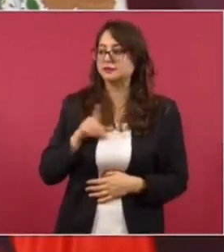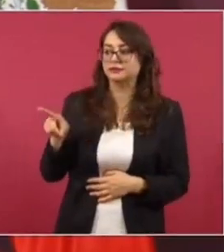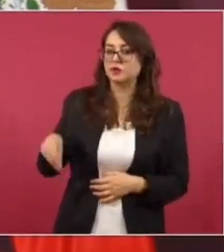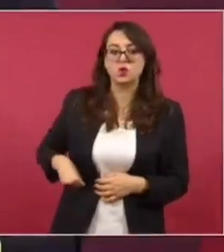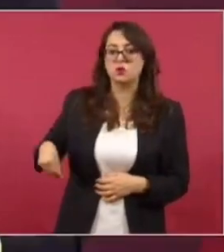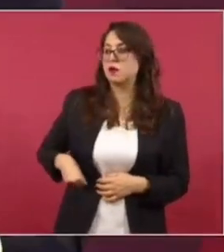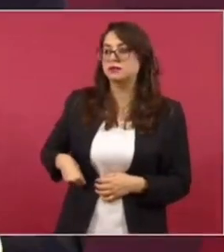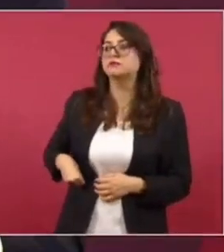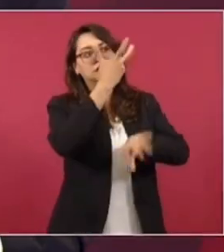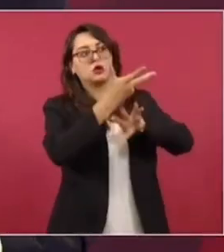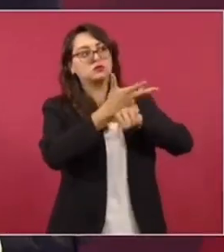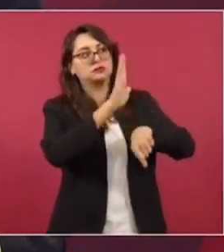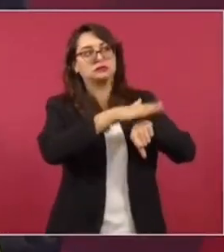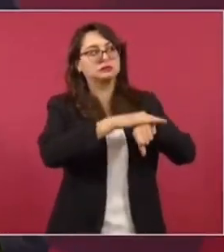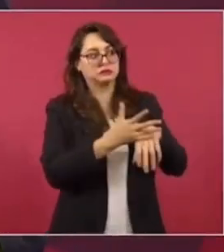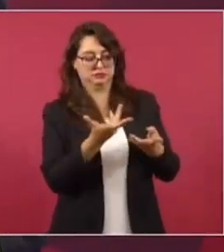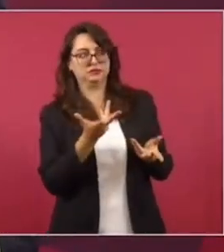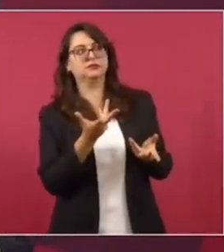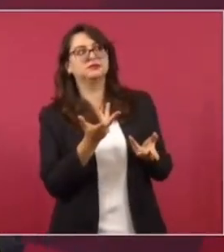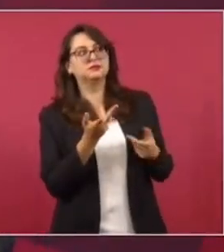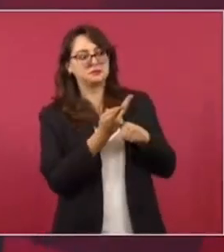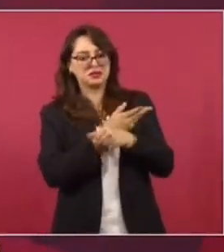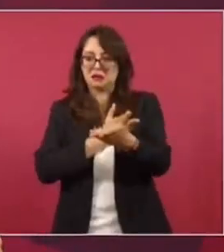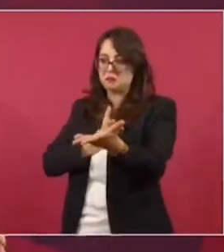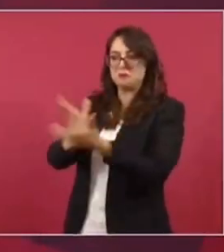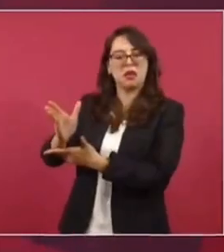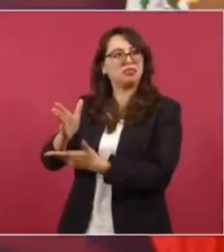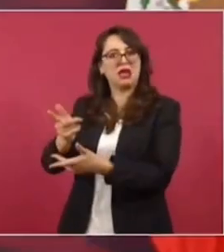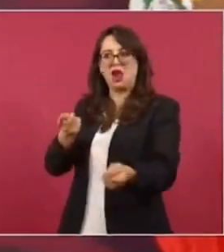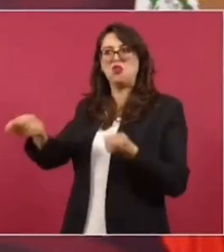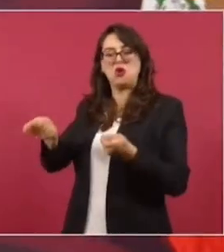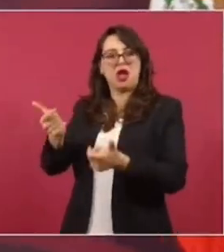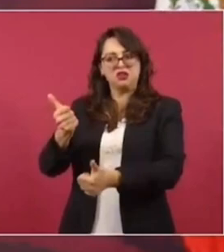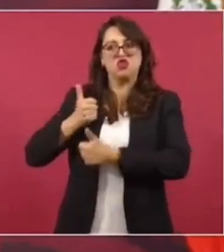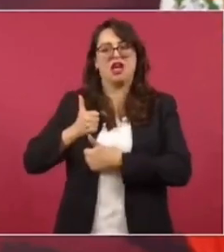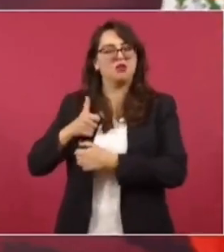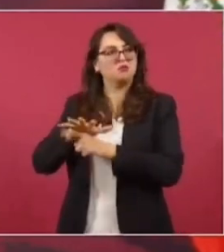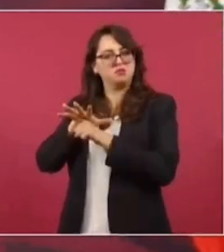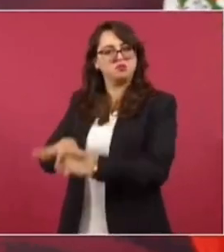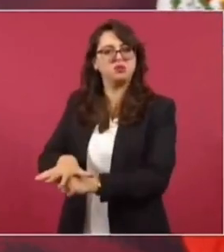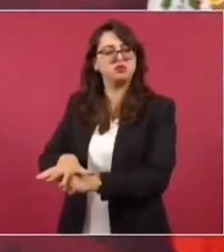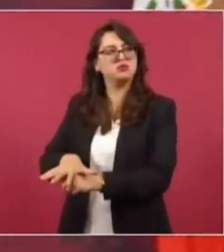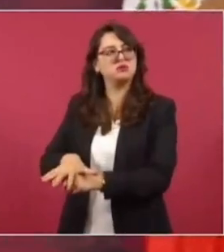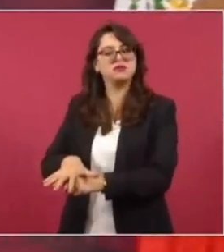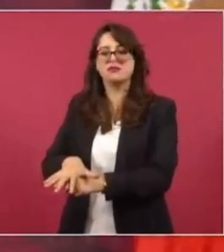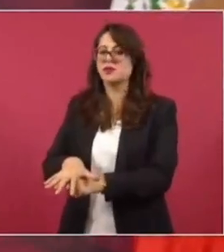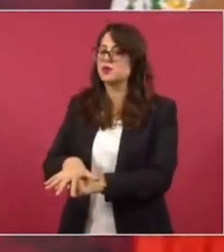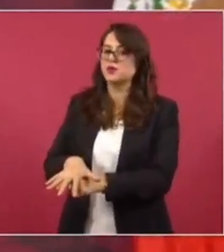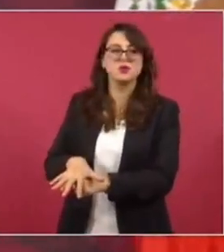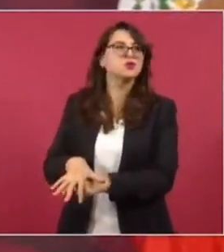atención al gobierno de Estados Unidos. Eso es mantener una política